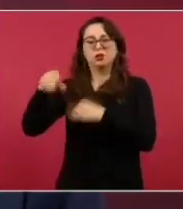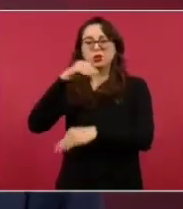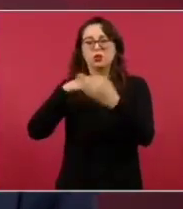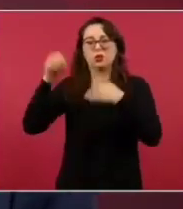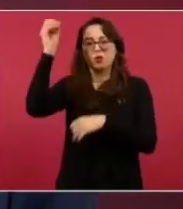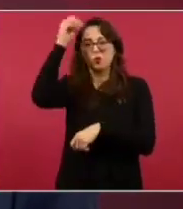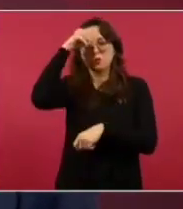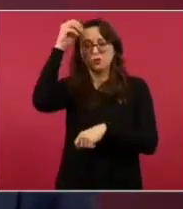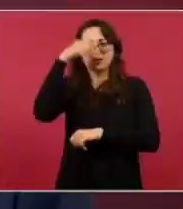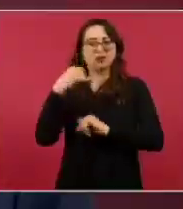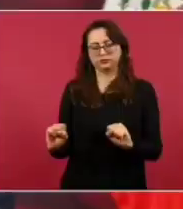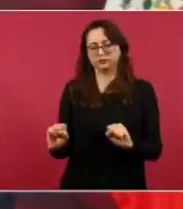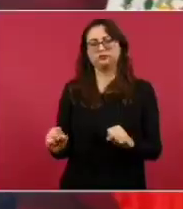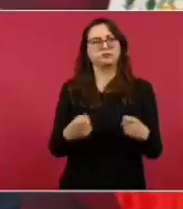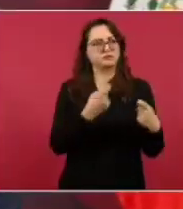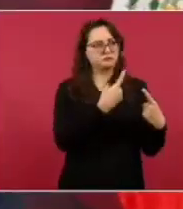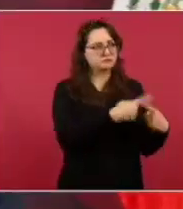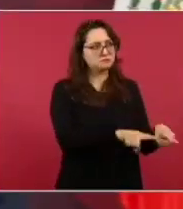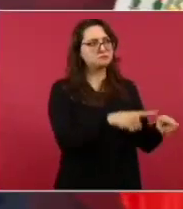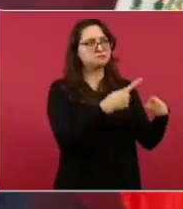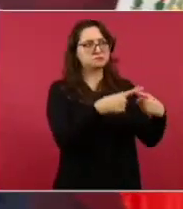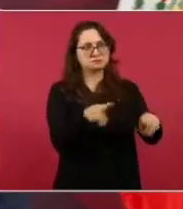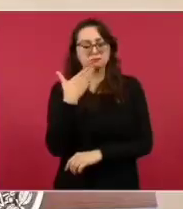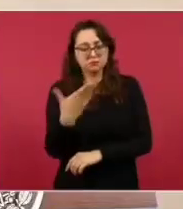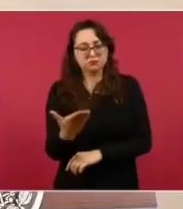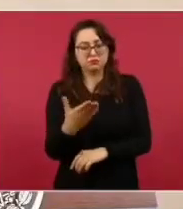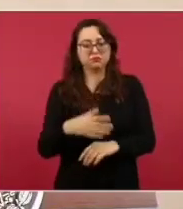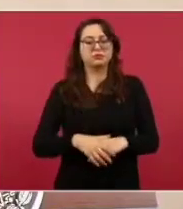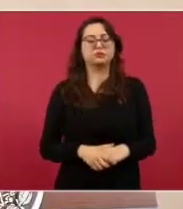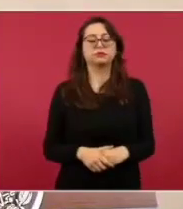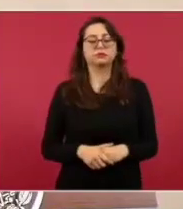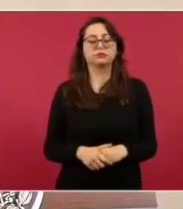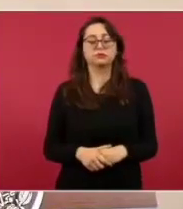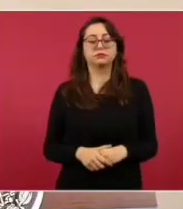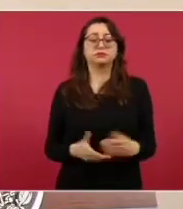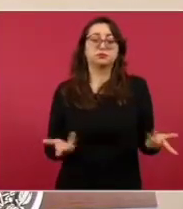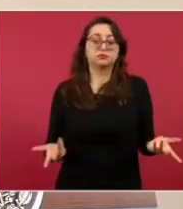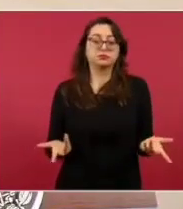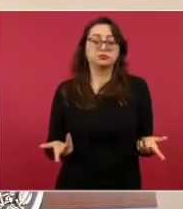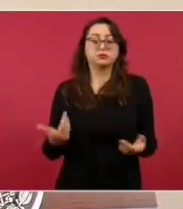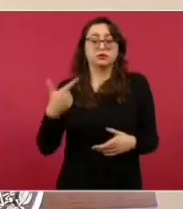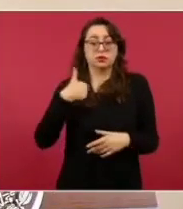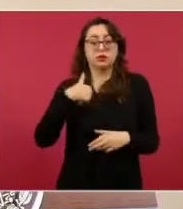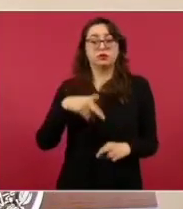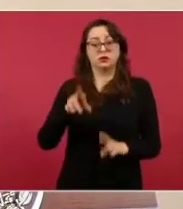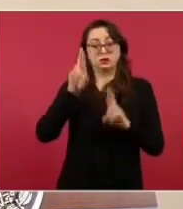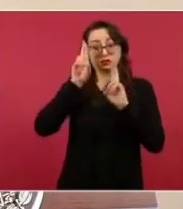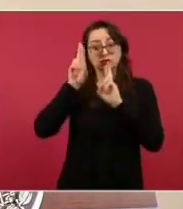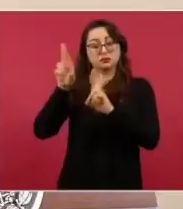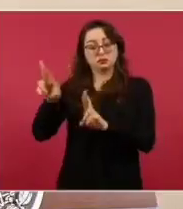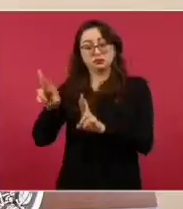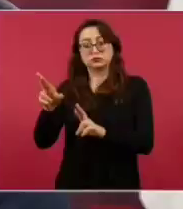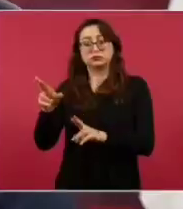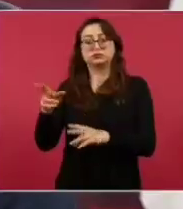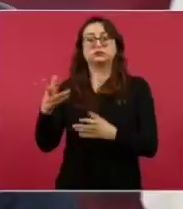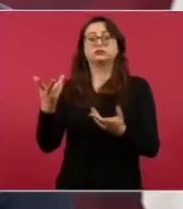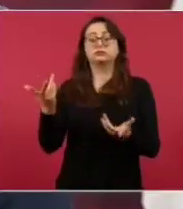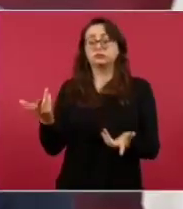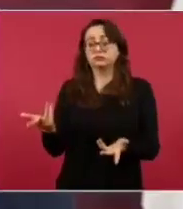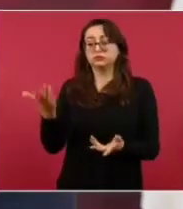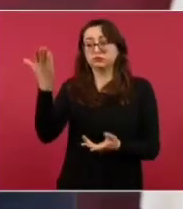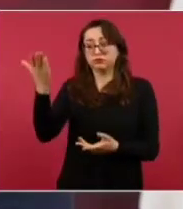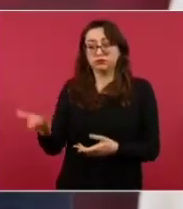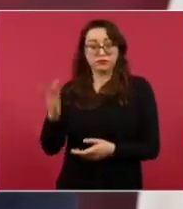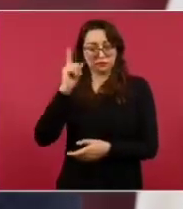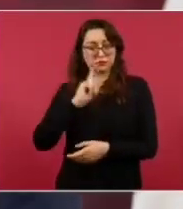Entonces, yo, por ejemplo, le tengo respeto, la estimo y la considero buena periodista. Pero hay quienes